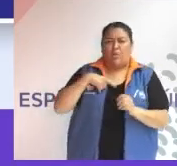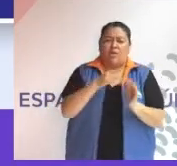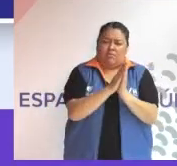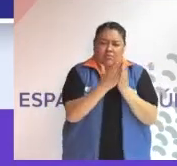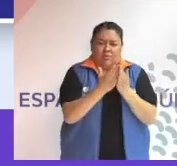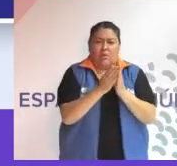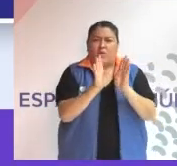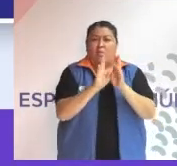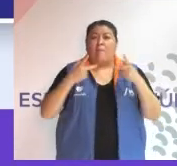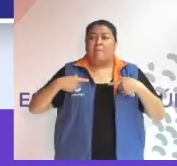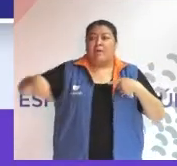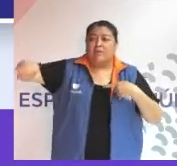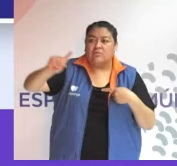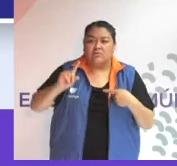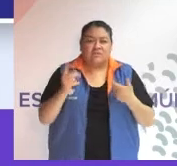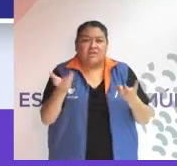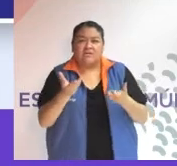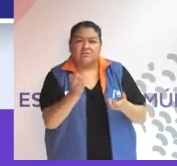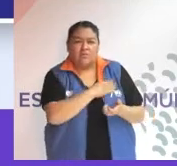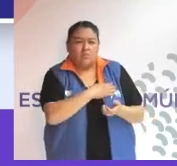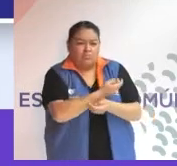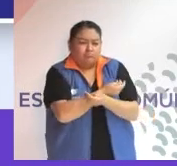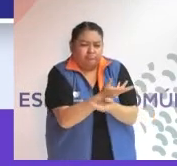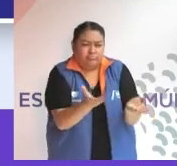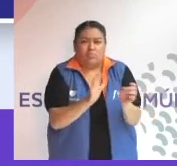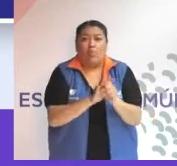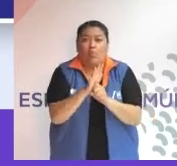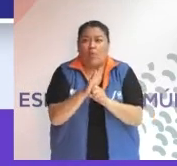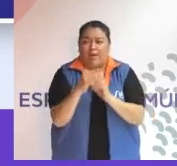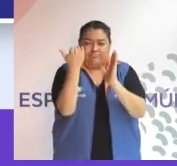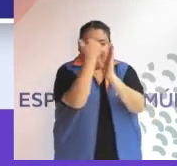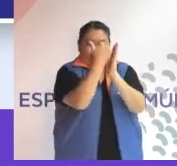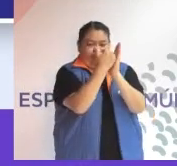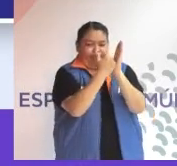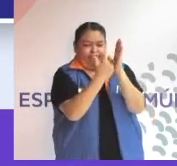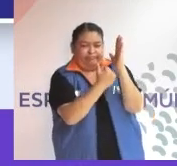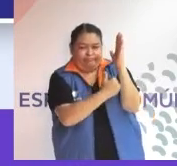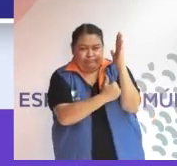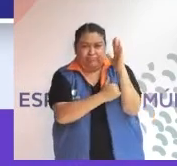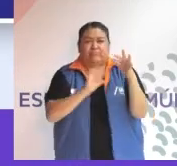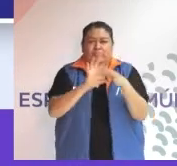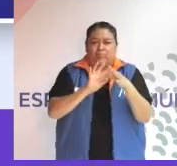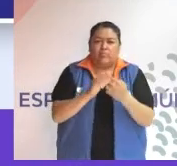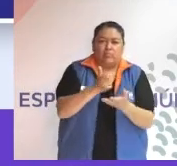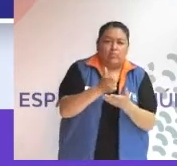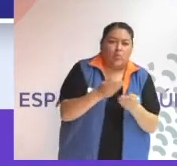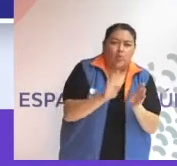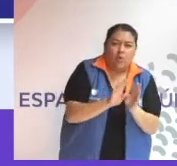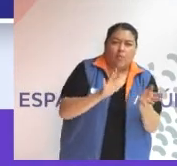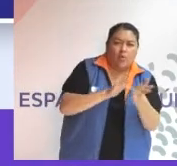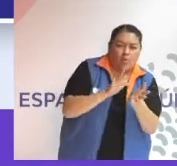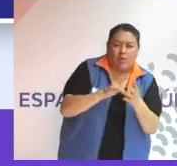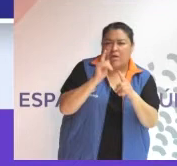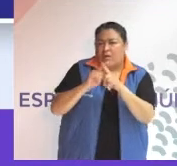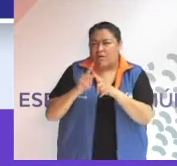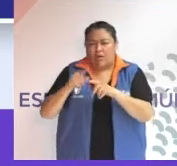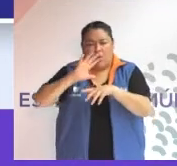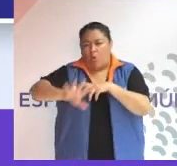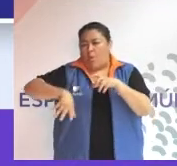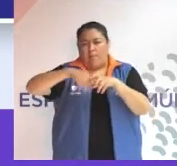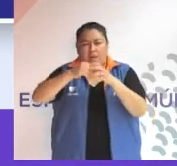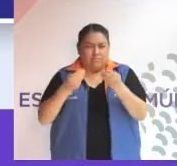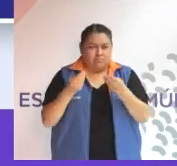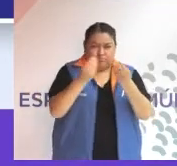de la generosidad de los mexicanos. Pero bueno, no solamente cómo participan, sino cuánto dan, en fin, todo este tipo de cosas.